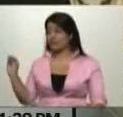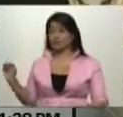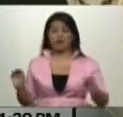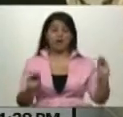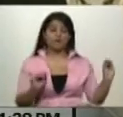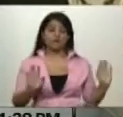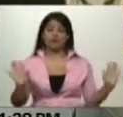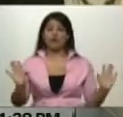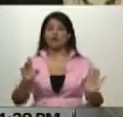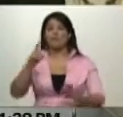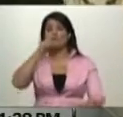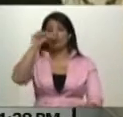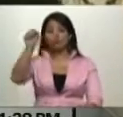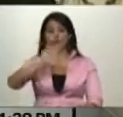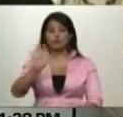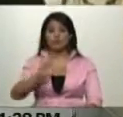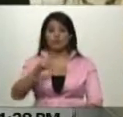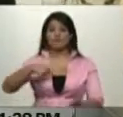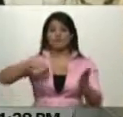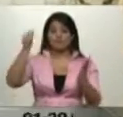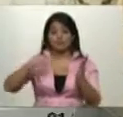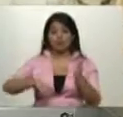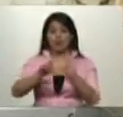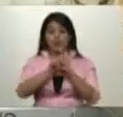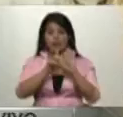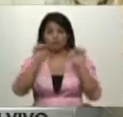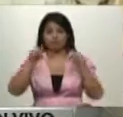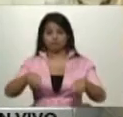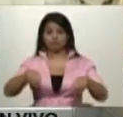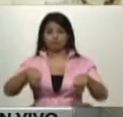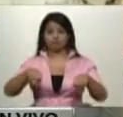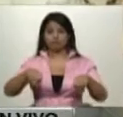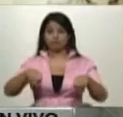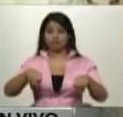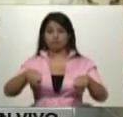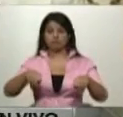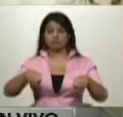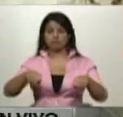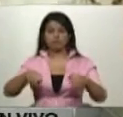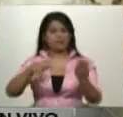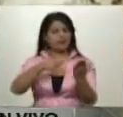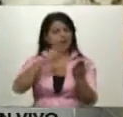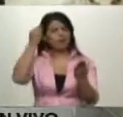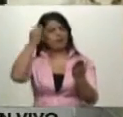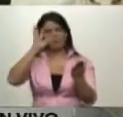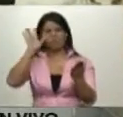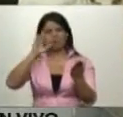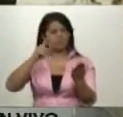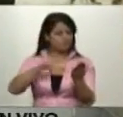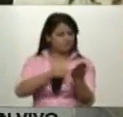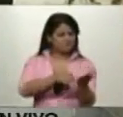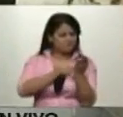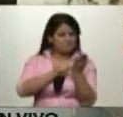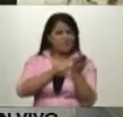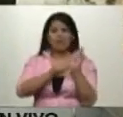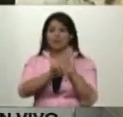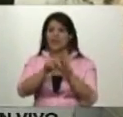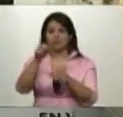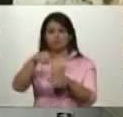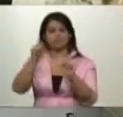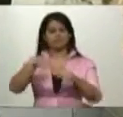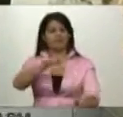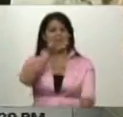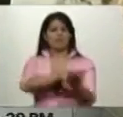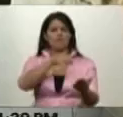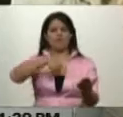muchachas, firmó la ley, le dio el ejecútese sin pensarlo, inmediatamente que la recibió,